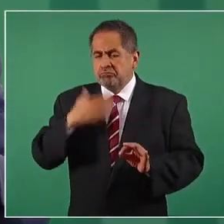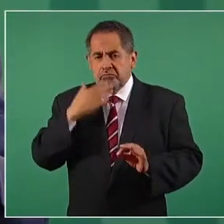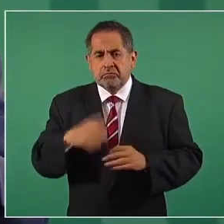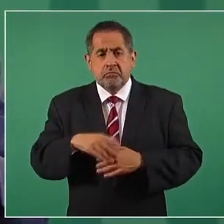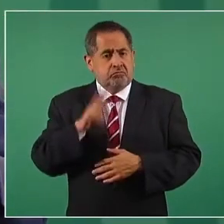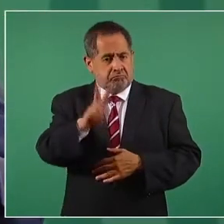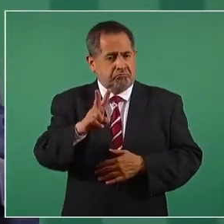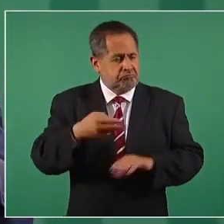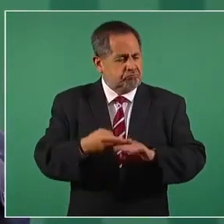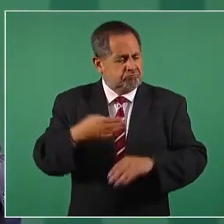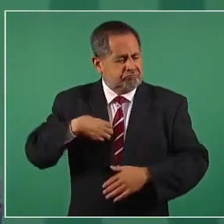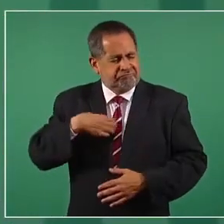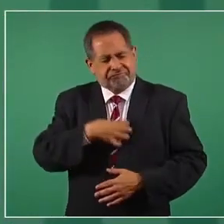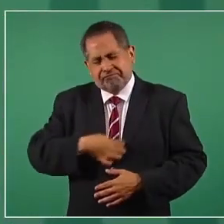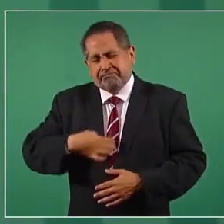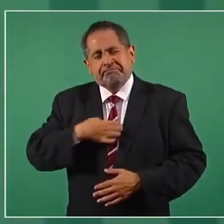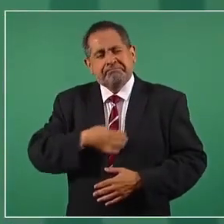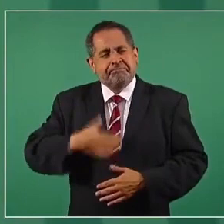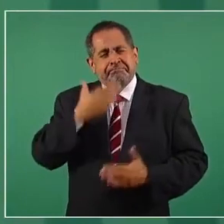qué contento estoy